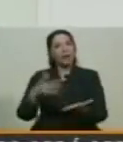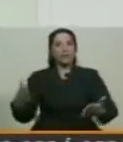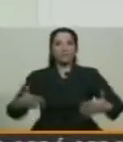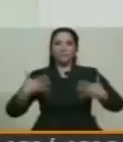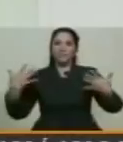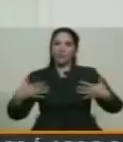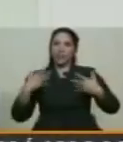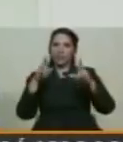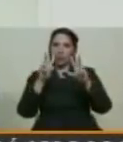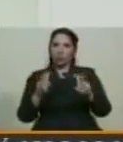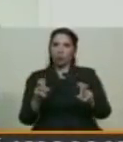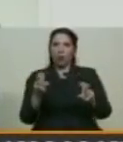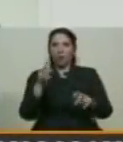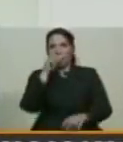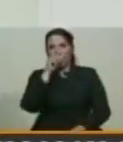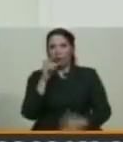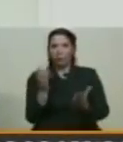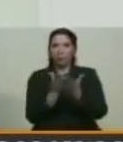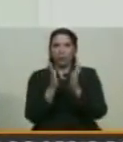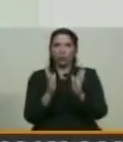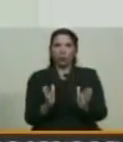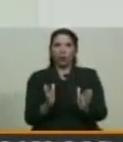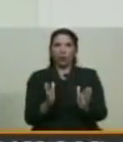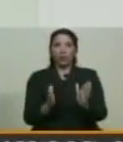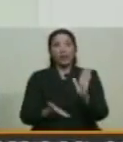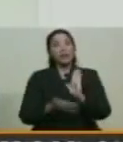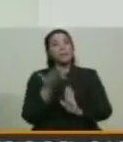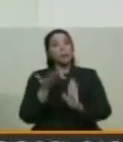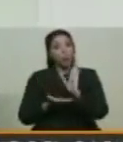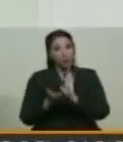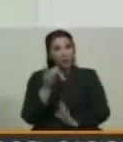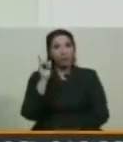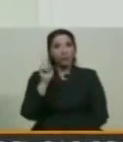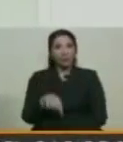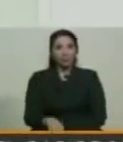año escolar. Es importante también